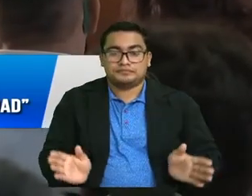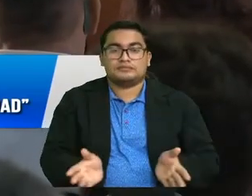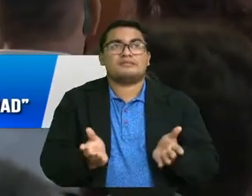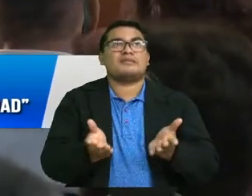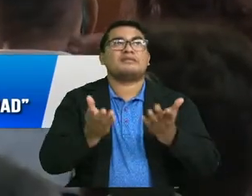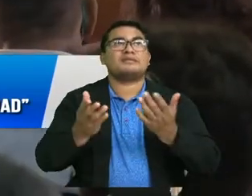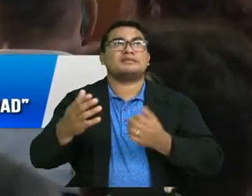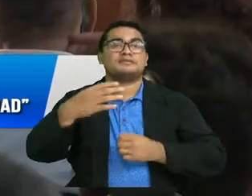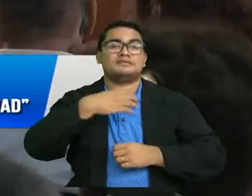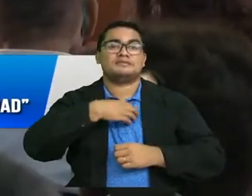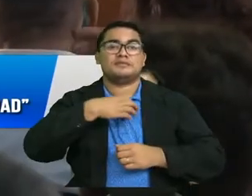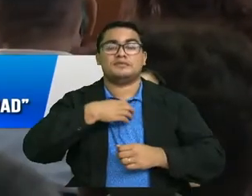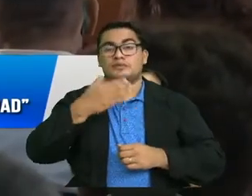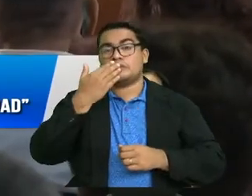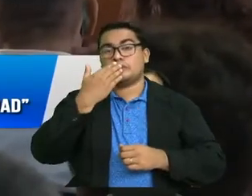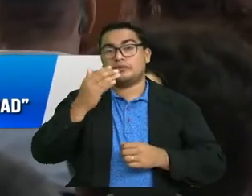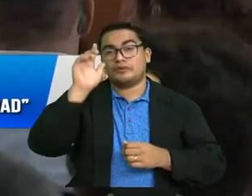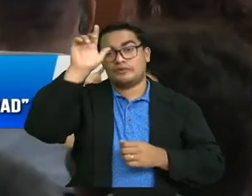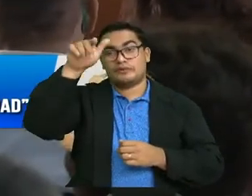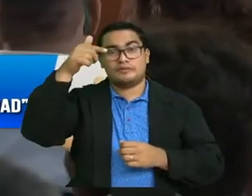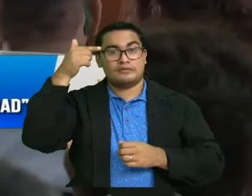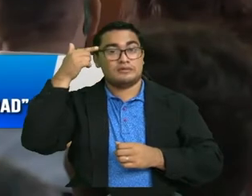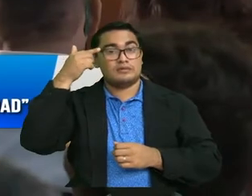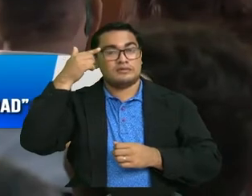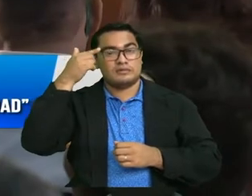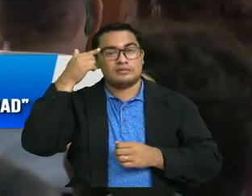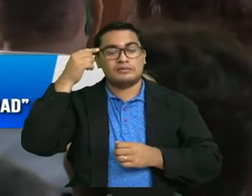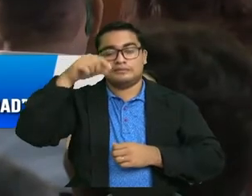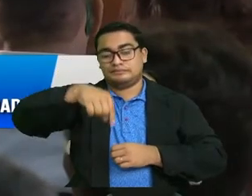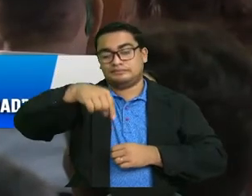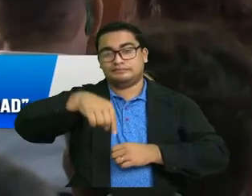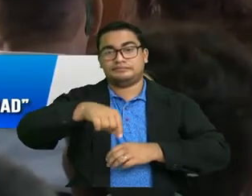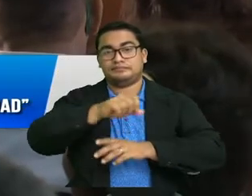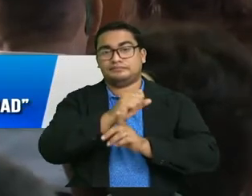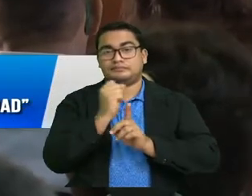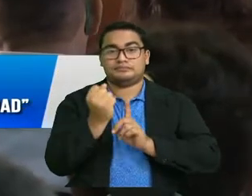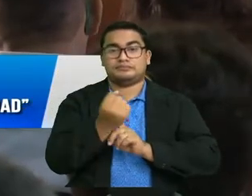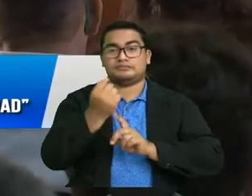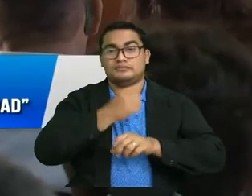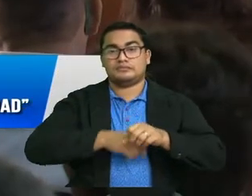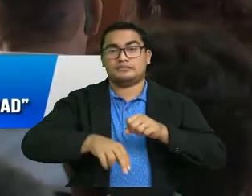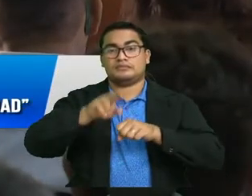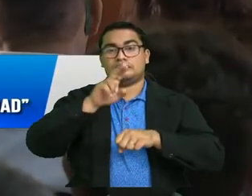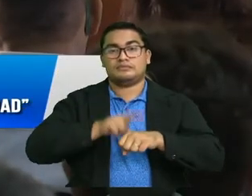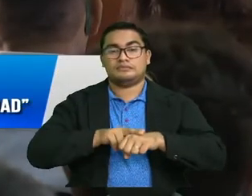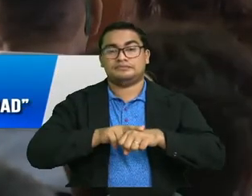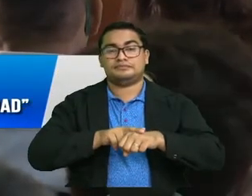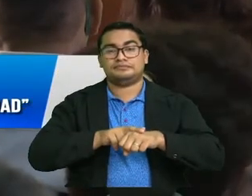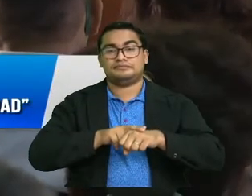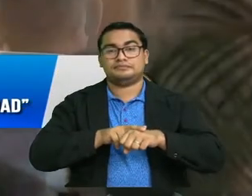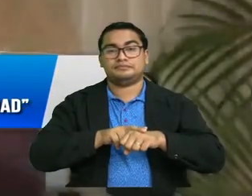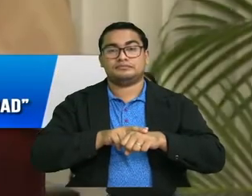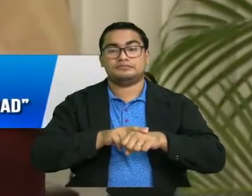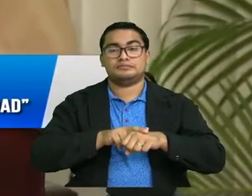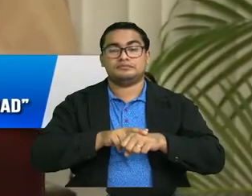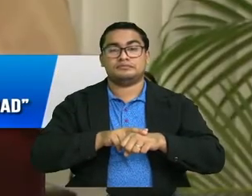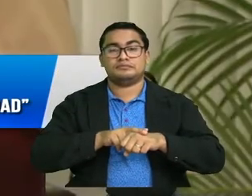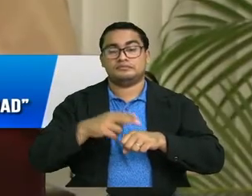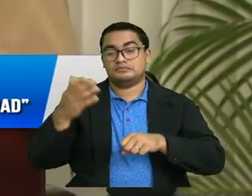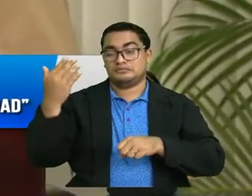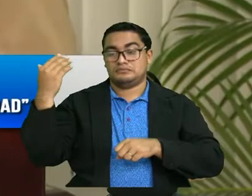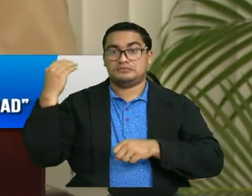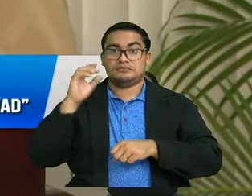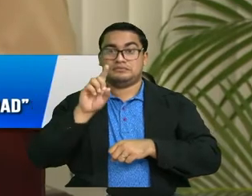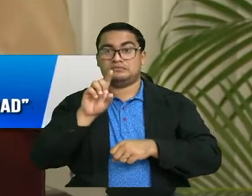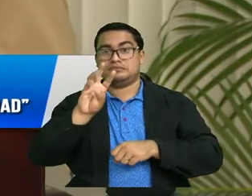desde nuestro buen gobierno y desde este primer poder del Estado, nuestra Asamblea Nacional, que aquel 13 de